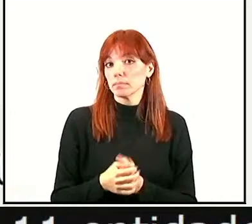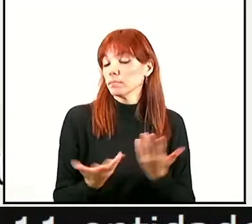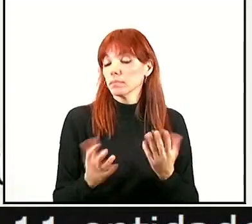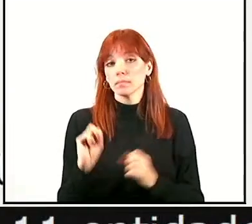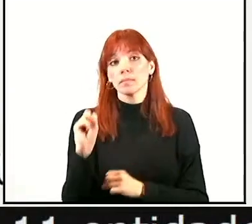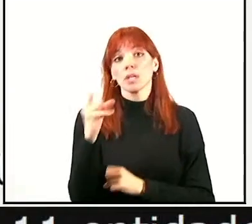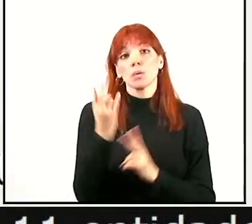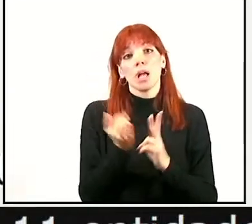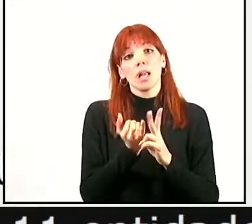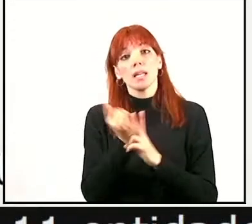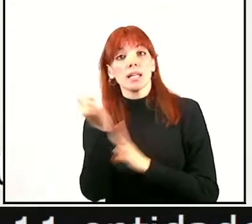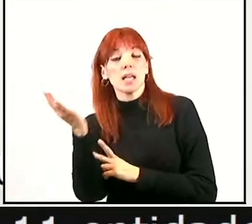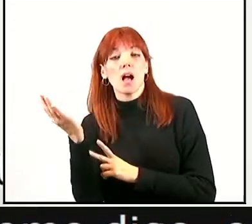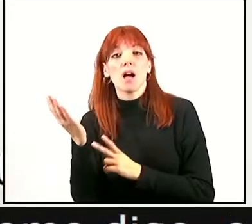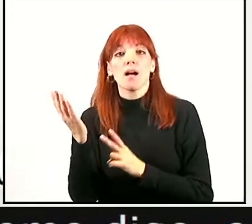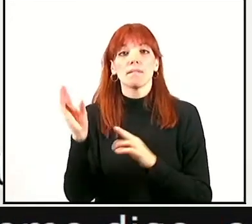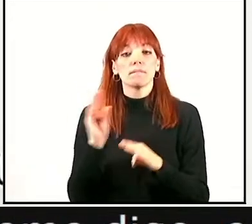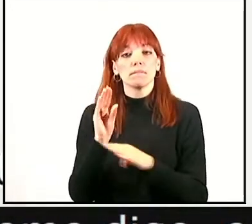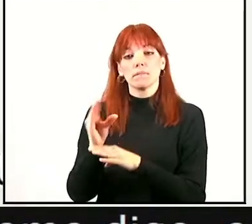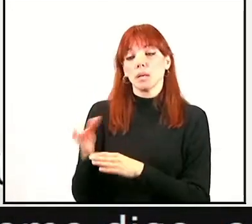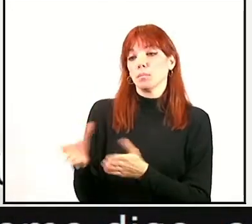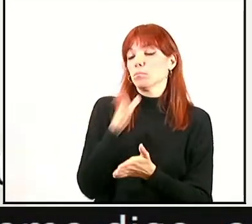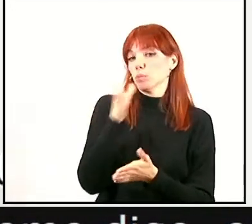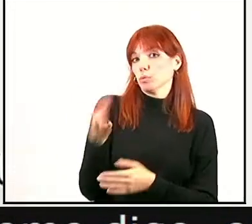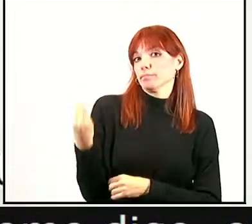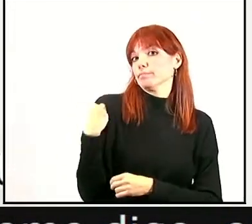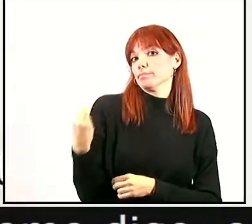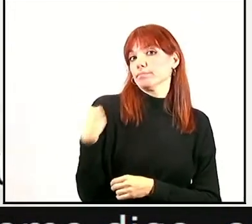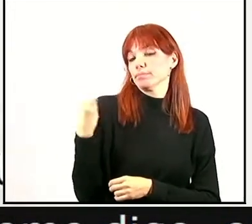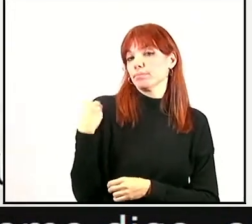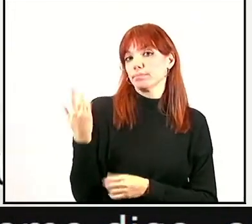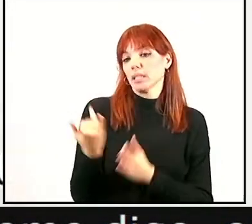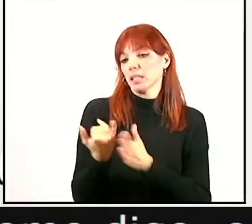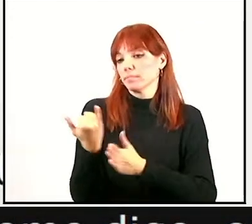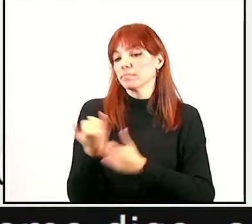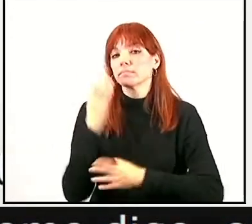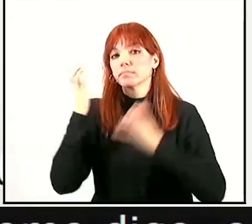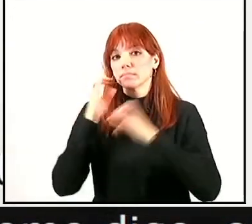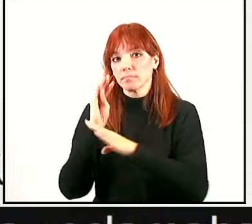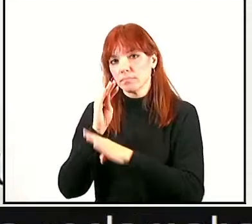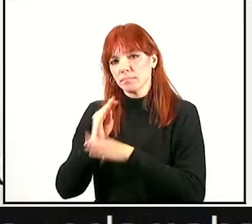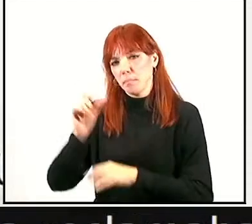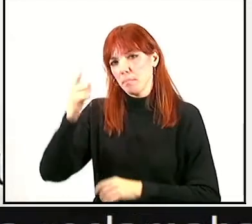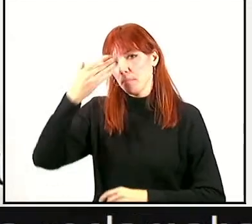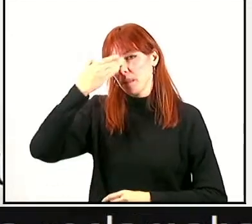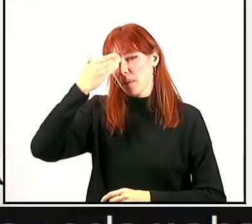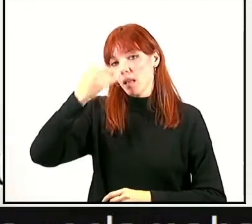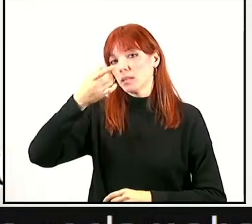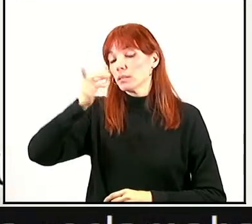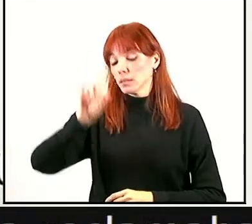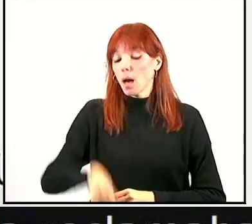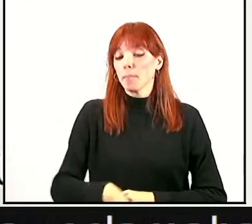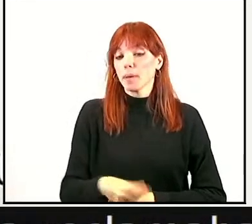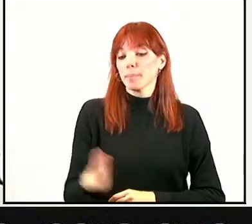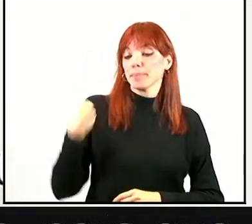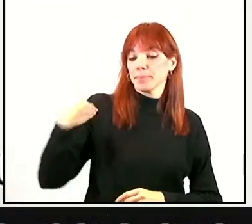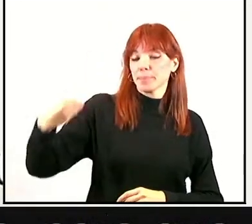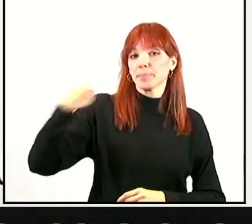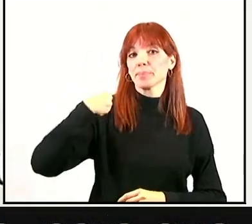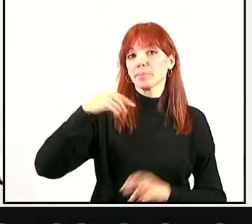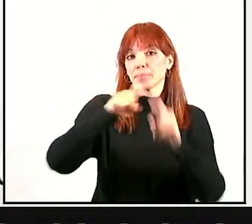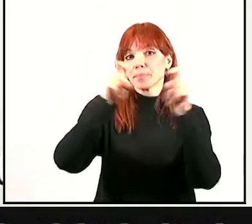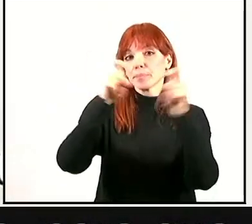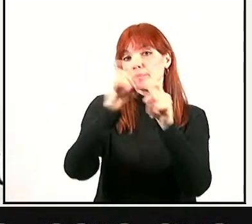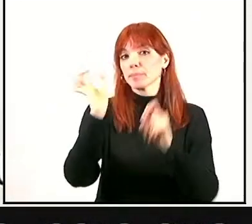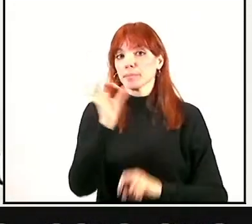línea de financiación que nos lo reclamaban fundamentalmente agricultores, ganaderos, pero que también nos lo reclamaban pymes